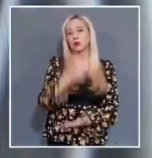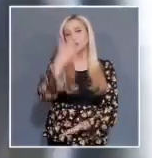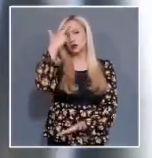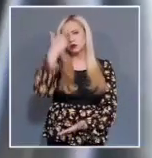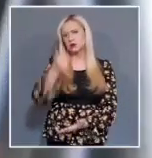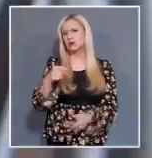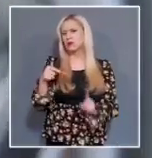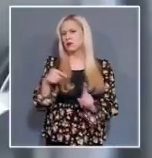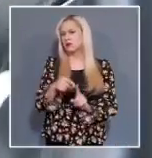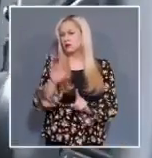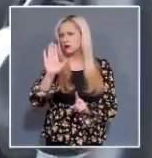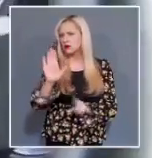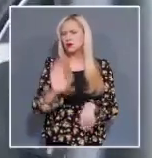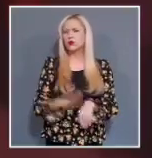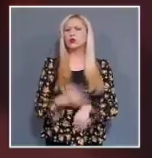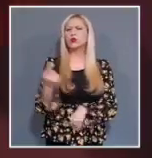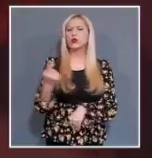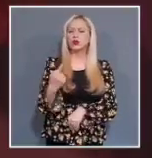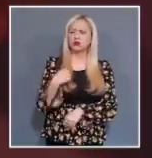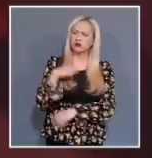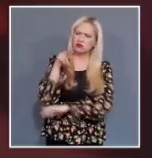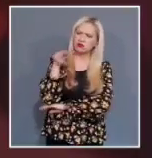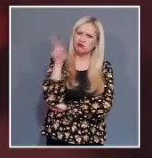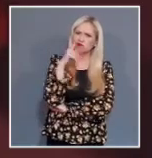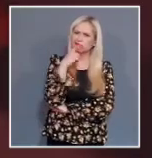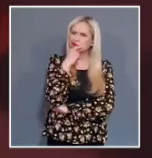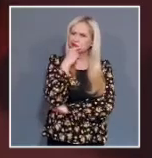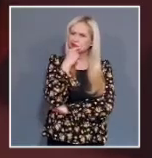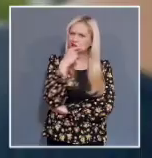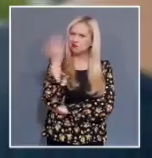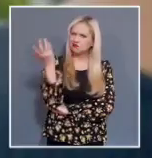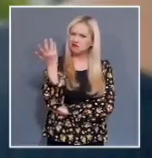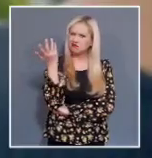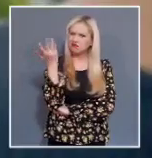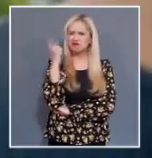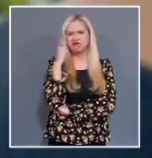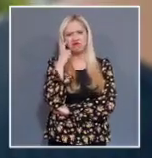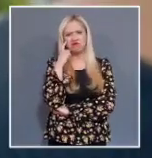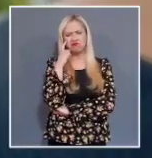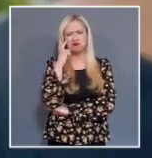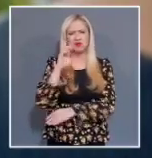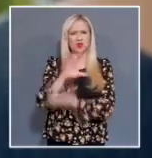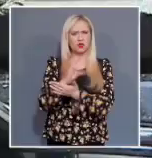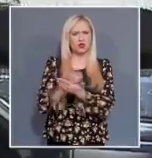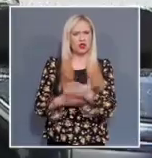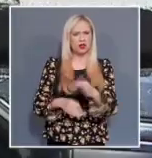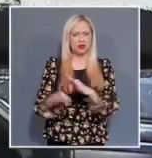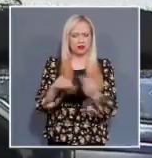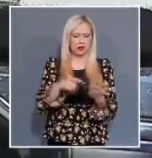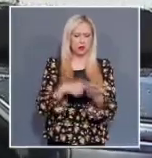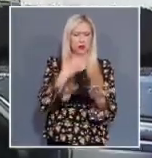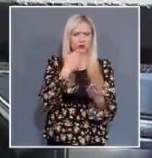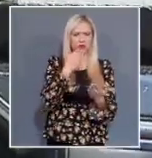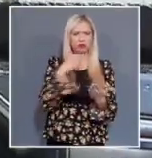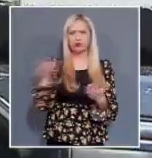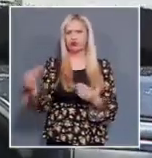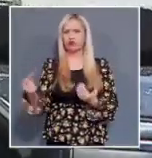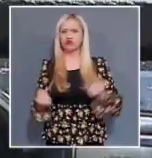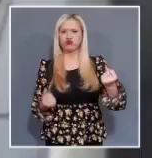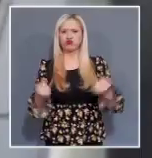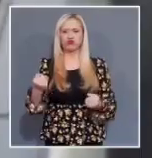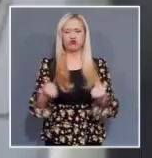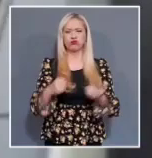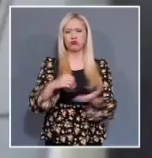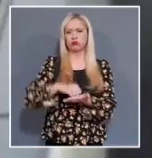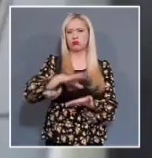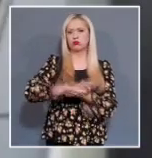con su criterio, no existe relación contractual emanada de un contrato de trabajo con los conductores registrados en la plataforma de